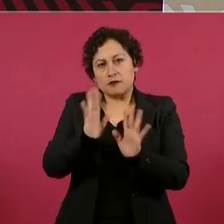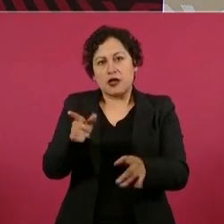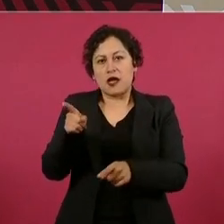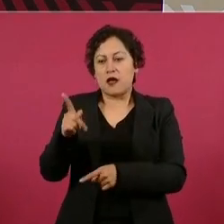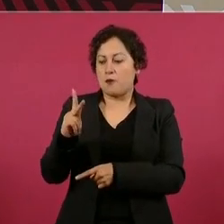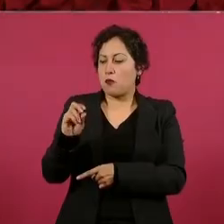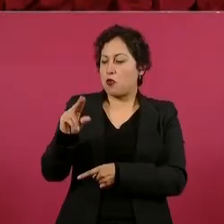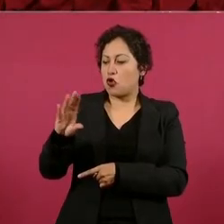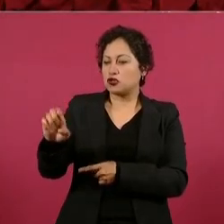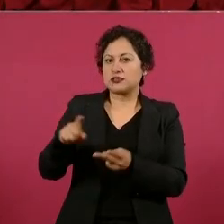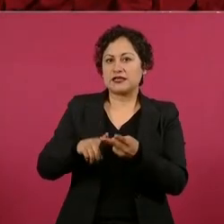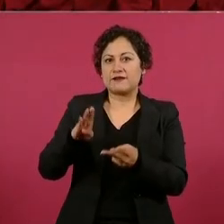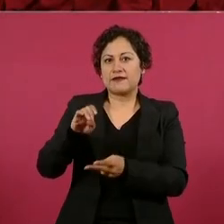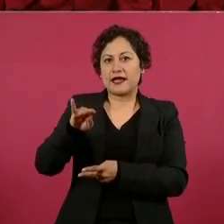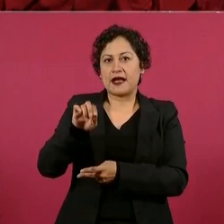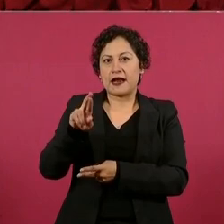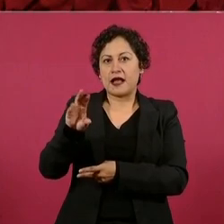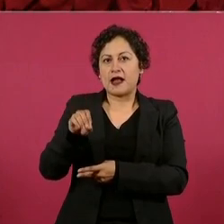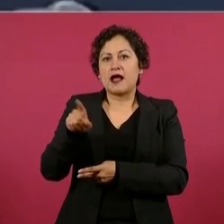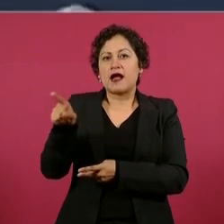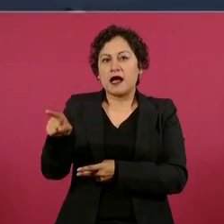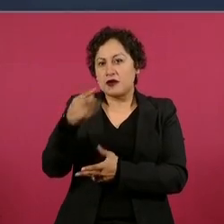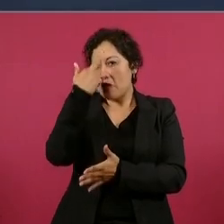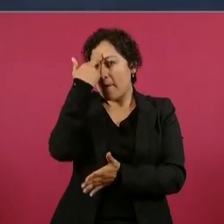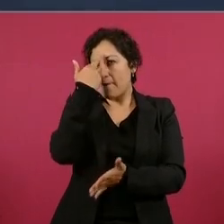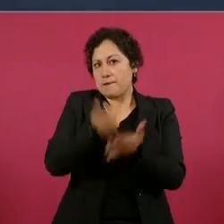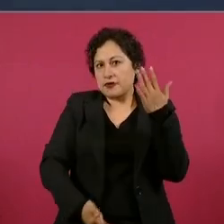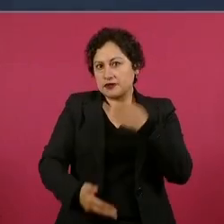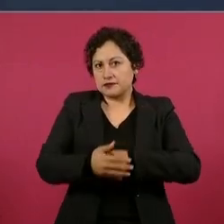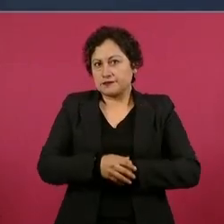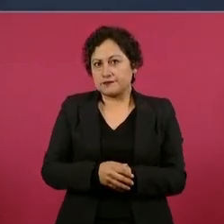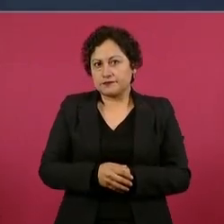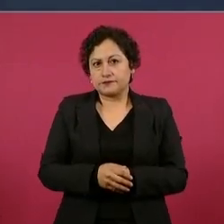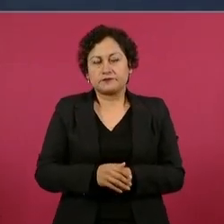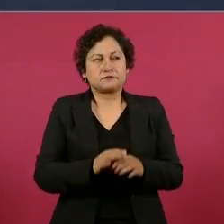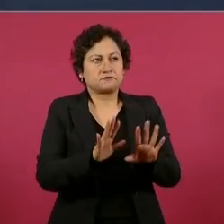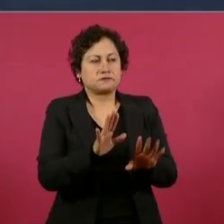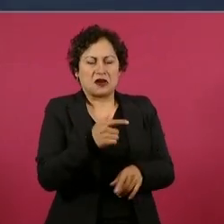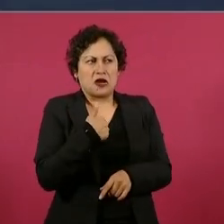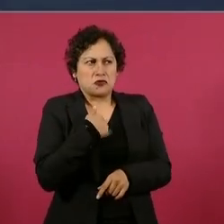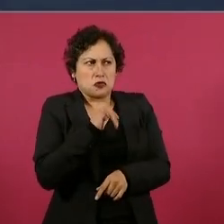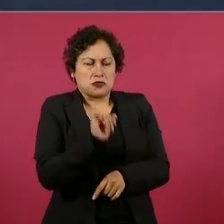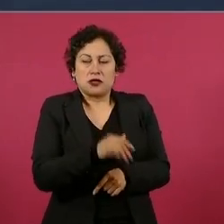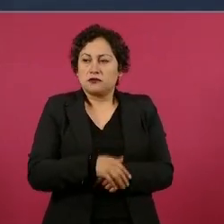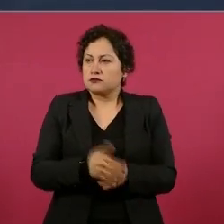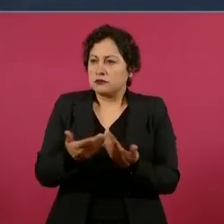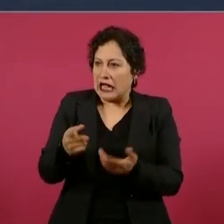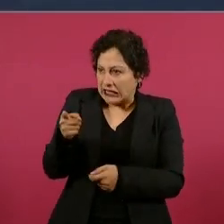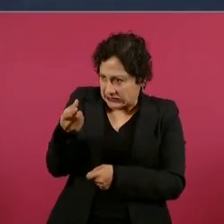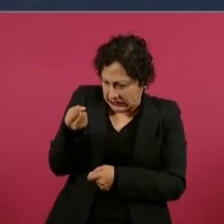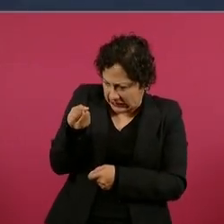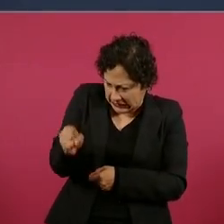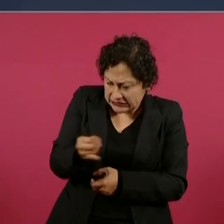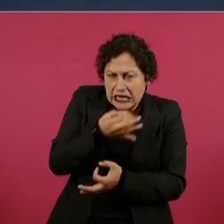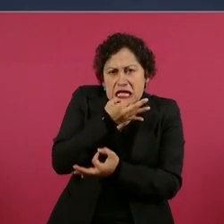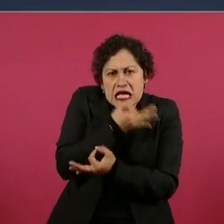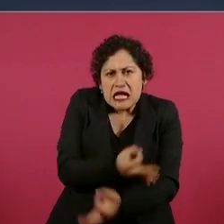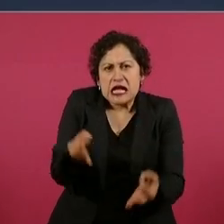y Bejarano son unos delincuentes? No, ¿por qué no lo has dicho? No solo lo he dicho. No, pero así con esa contundencia. No, por eso.